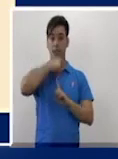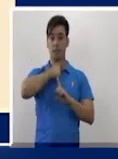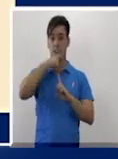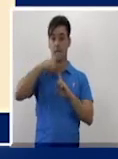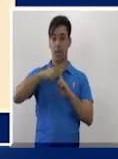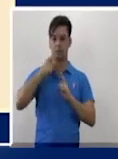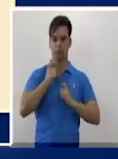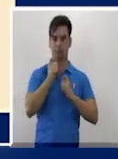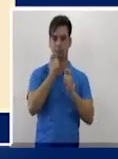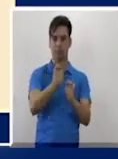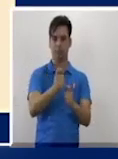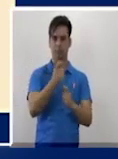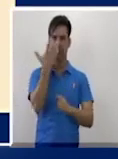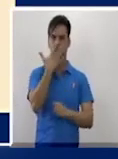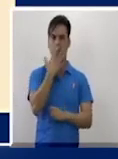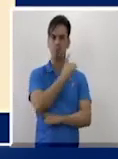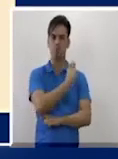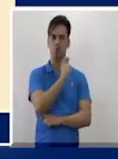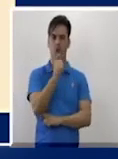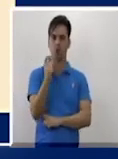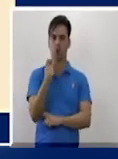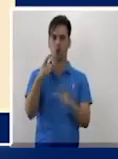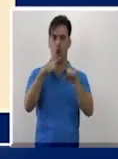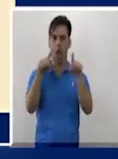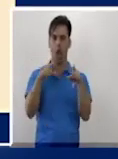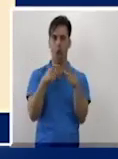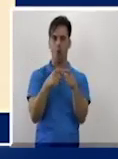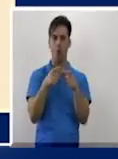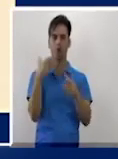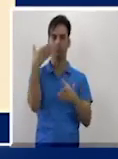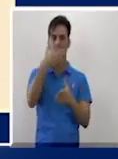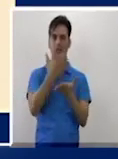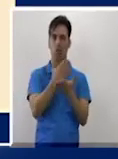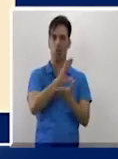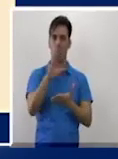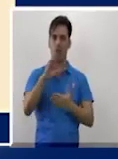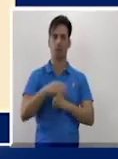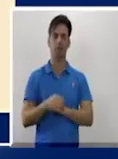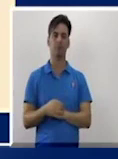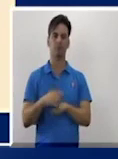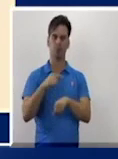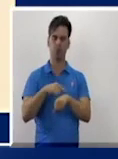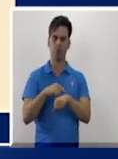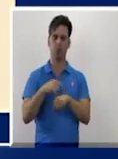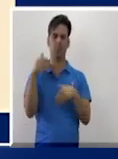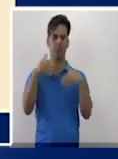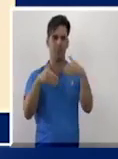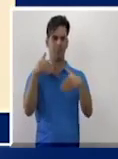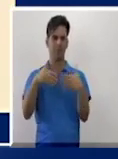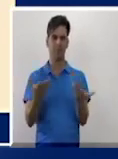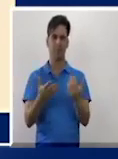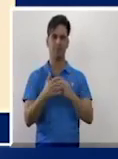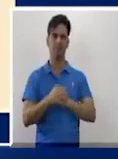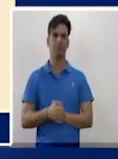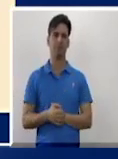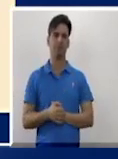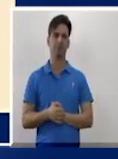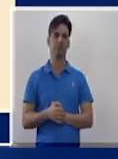Tienes tiempo para participar en este concurso. No pierdas esta oportunidad.